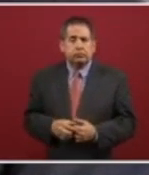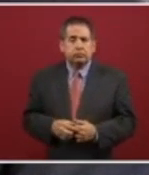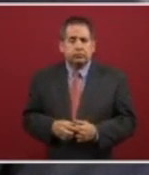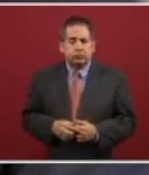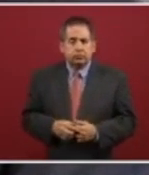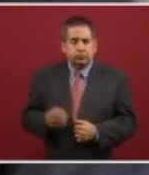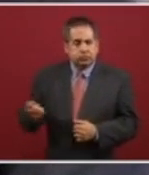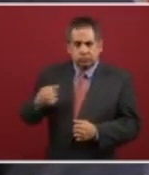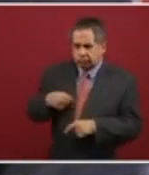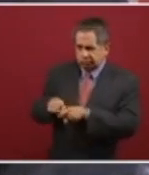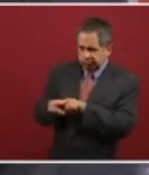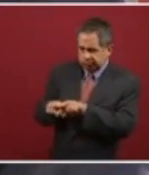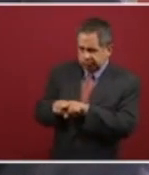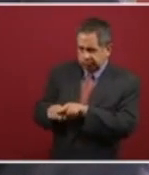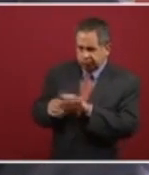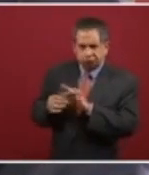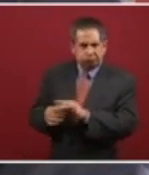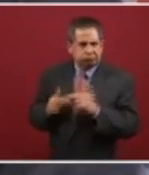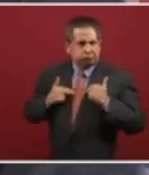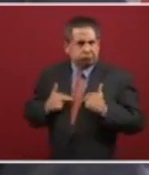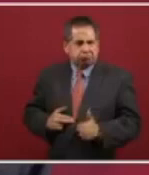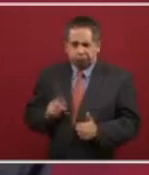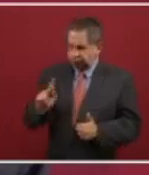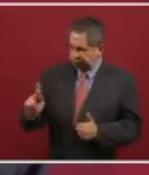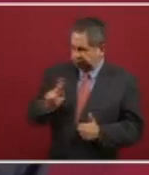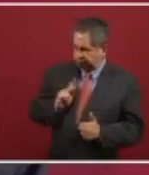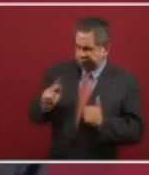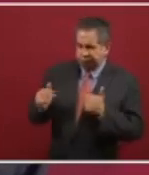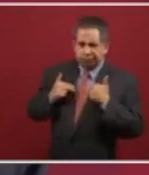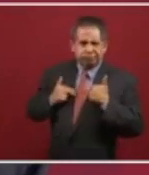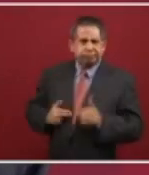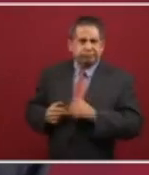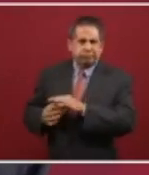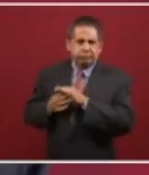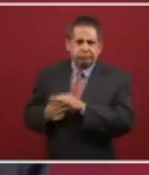Son nuestros hermanos, somos seres humanos.